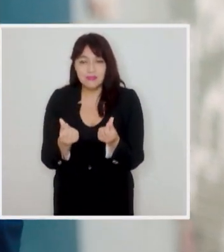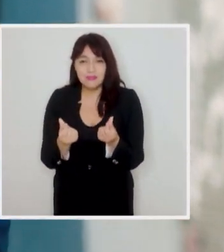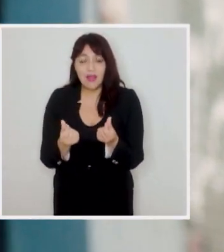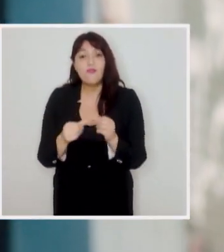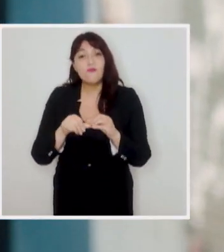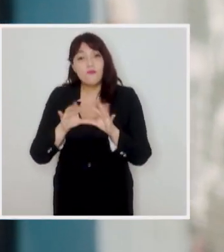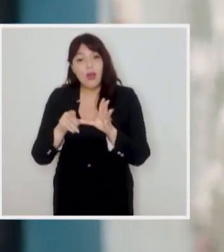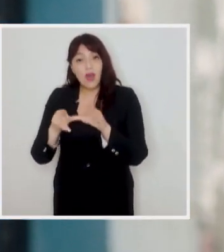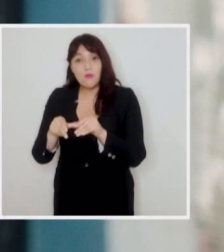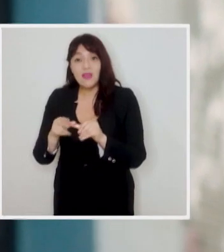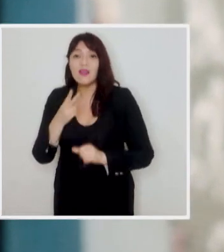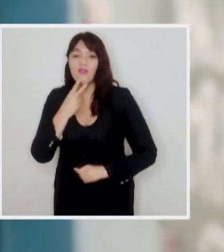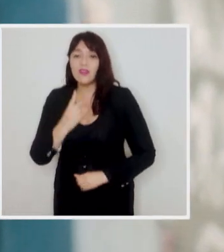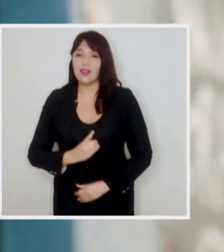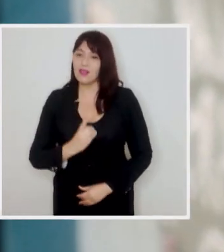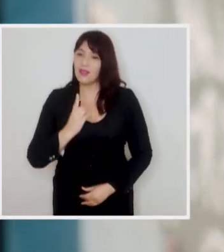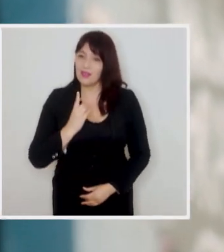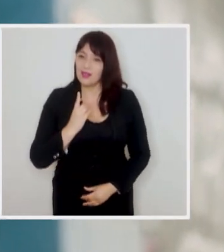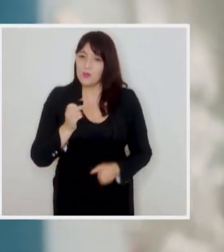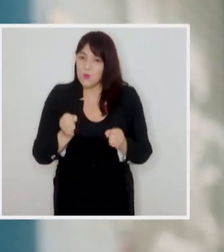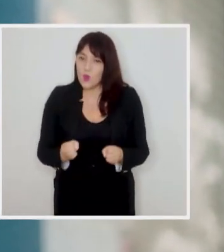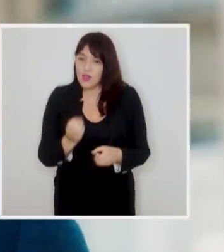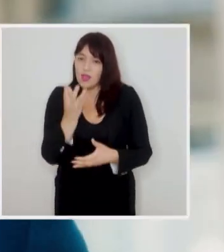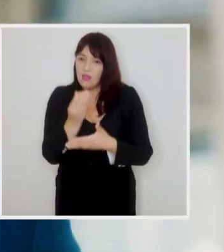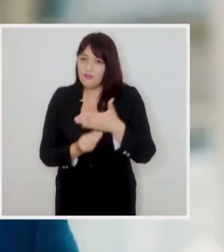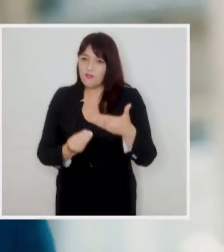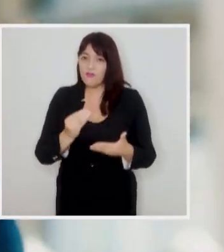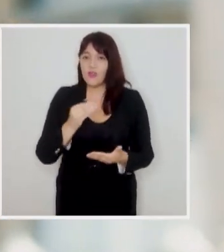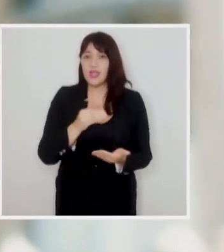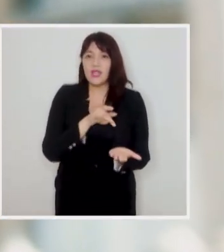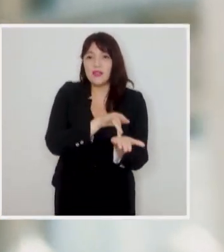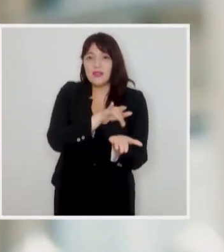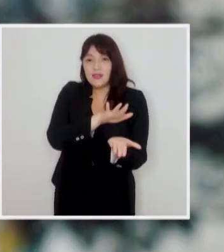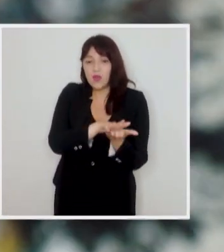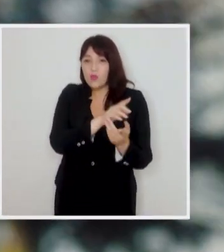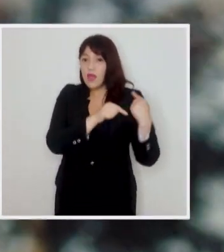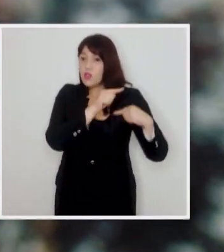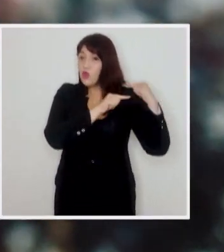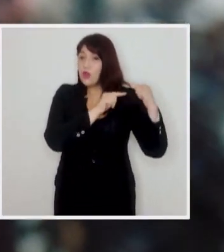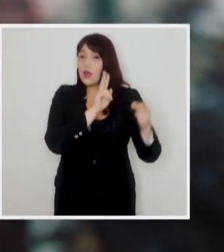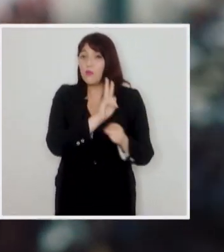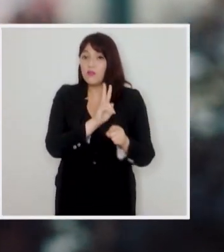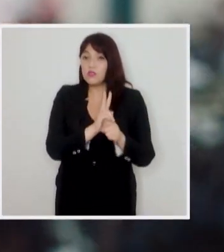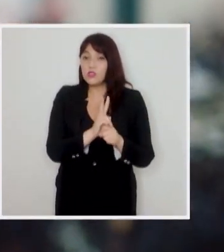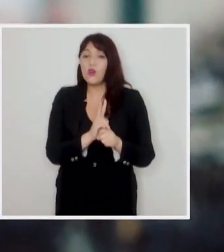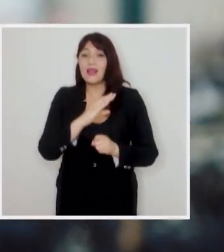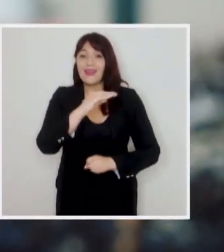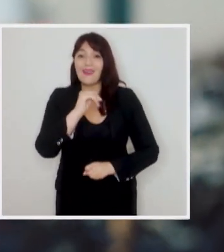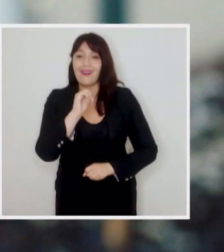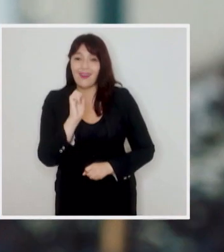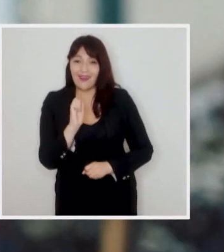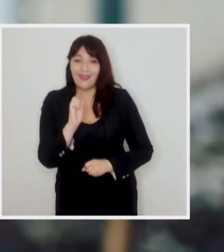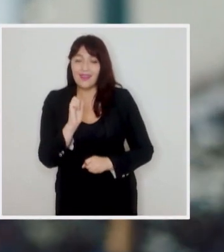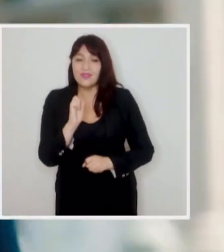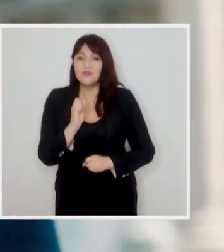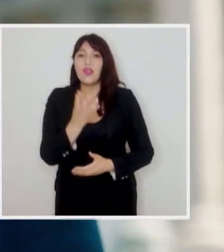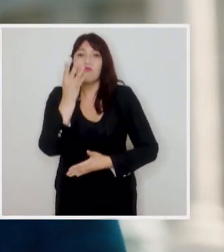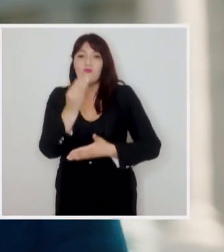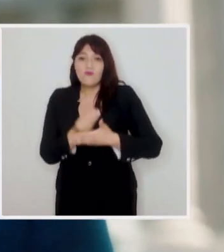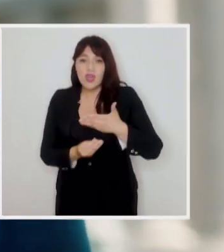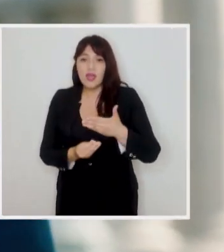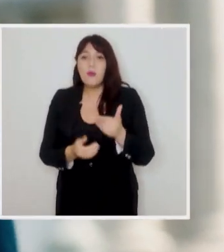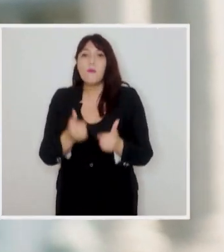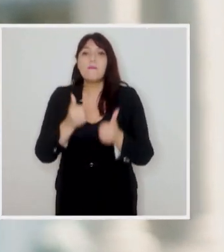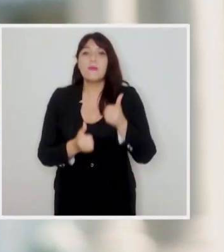calidad para que estas familias tengan una vida más digna. Fin a la deuda histórica de los profesores. Fin al CAE. Fin